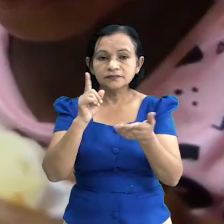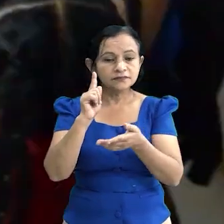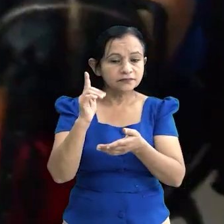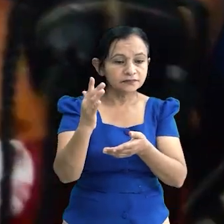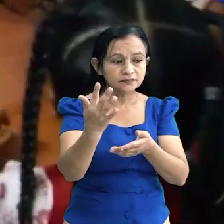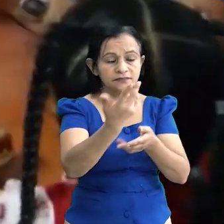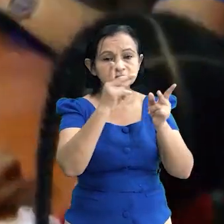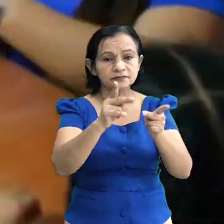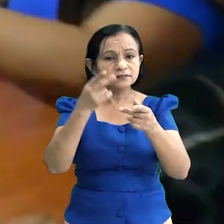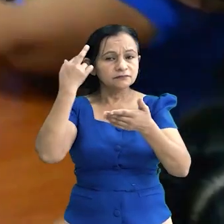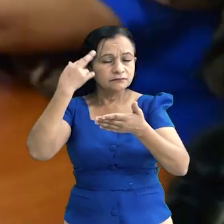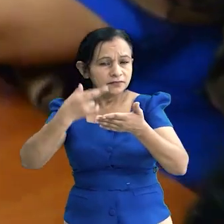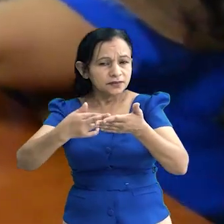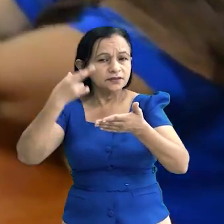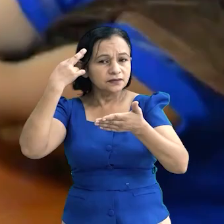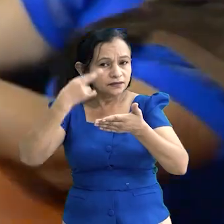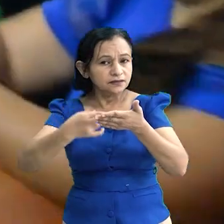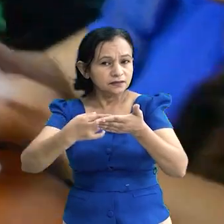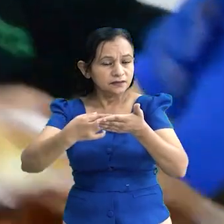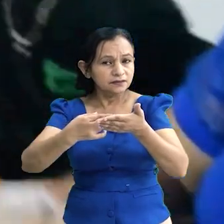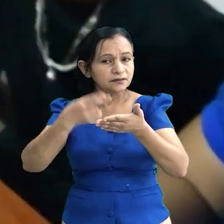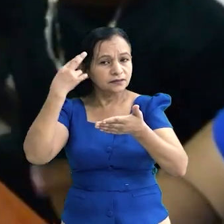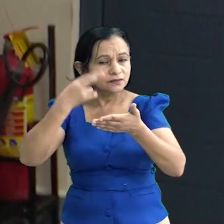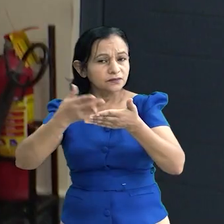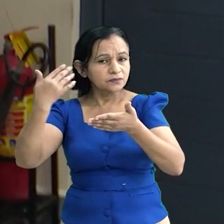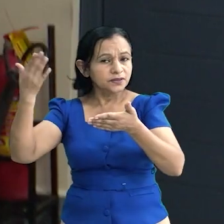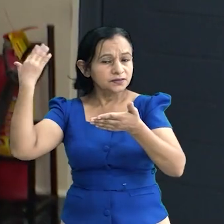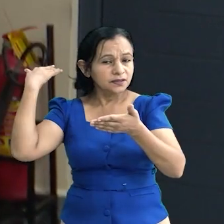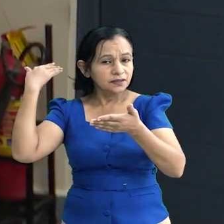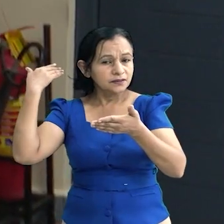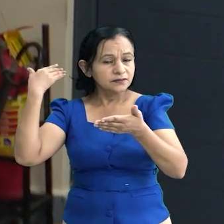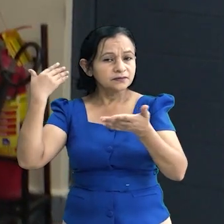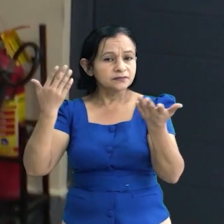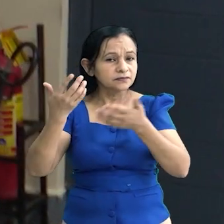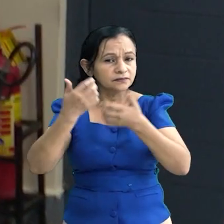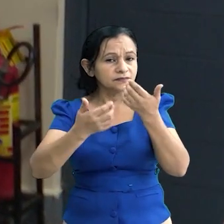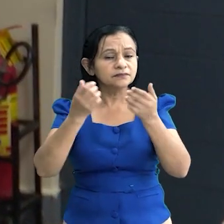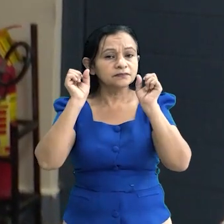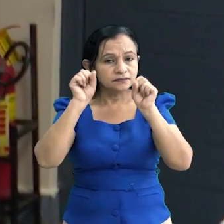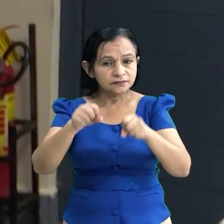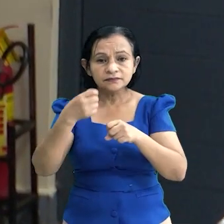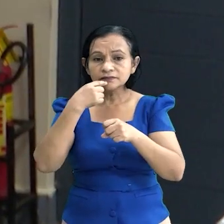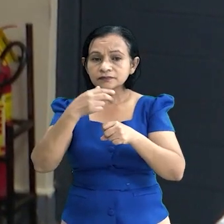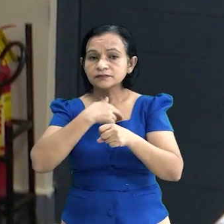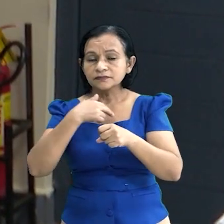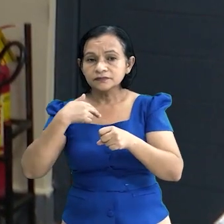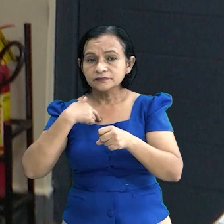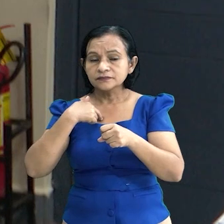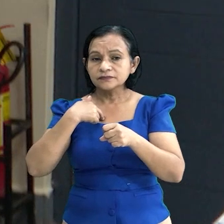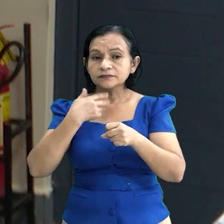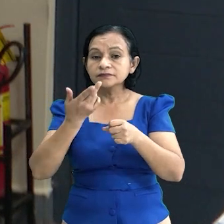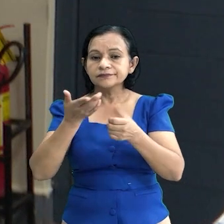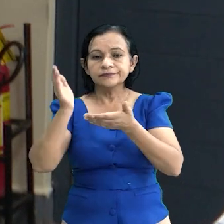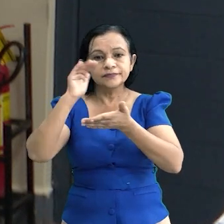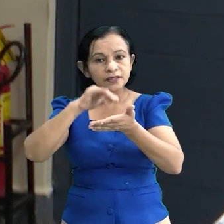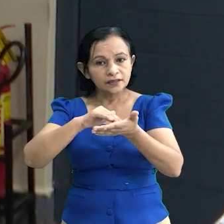esos, ¿verdad?, hitos, podemos decirlo, esos hitos que hubieron en ese momento, podemos crear y